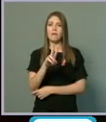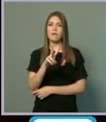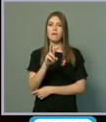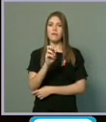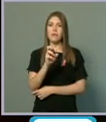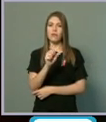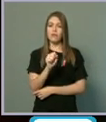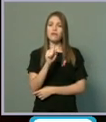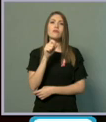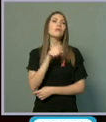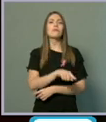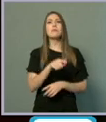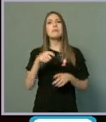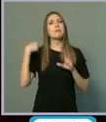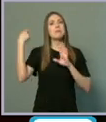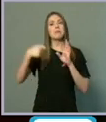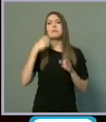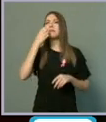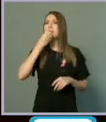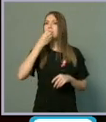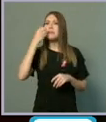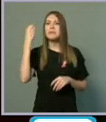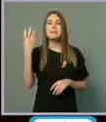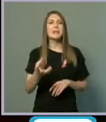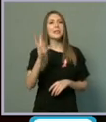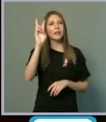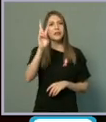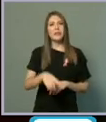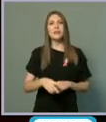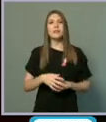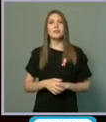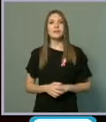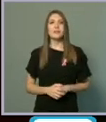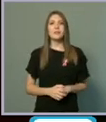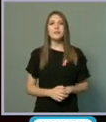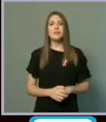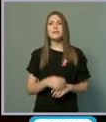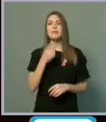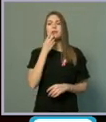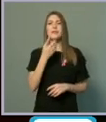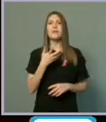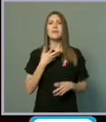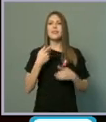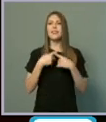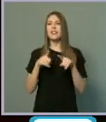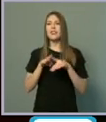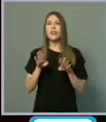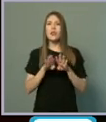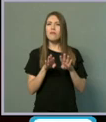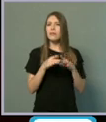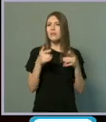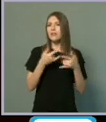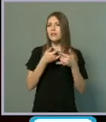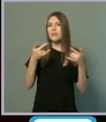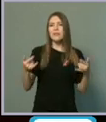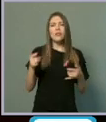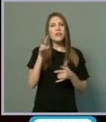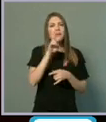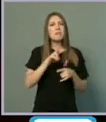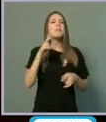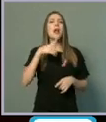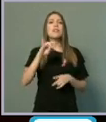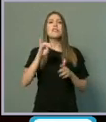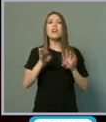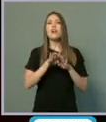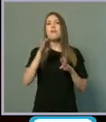gusta mucho el azote, pero lo hace muy bien, ¿no? Entonces, le creemos los azotes que nos está contando. Tenemos Carmen por ahí, una